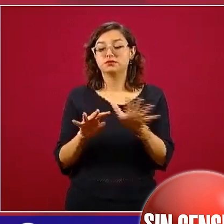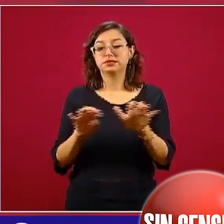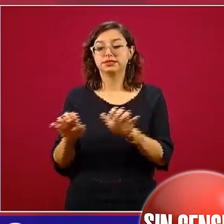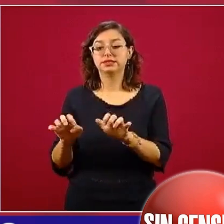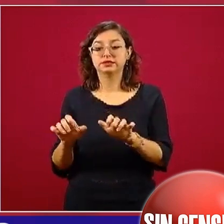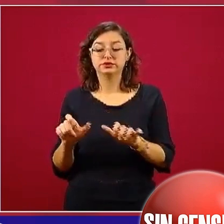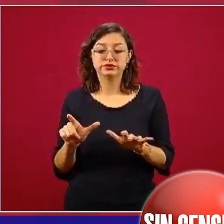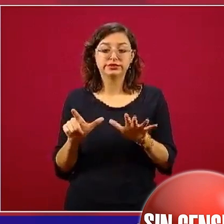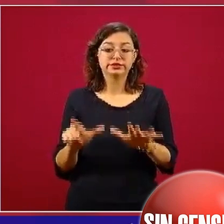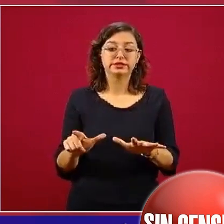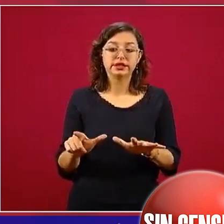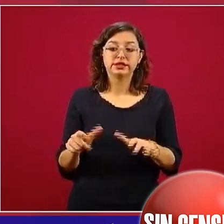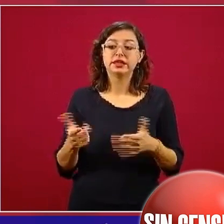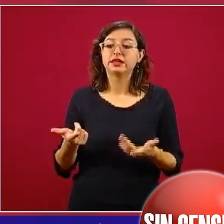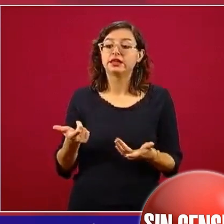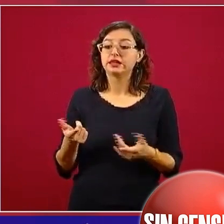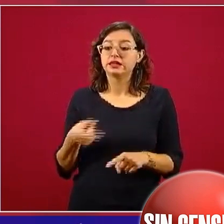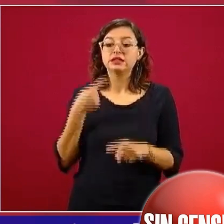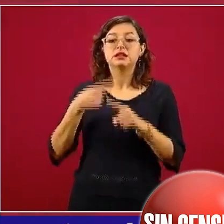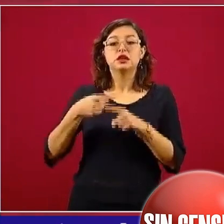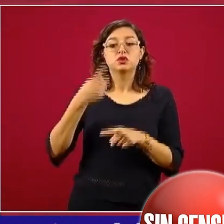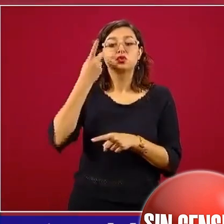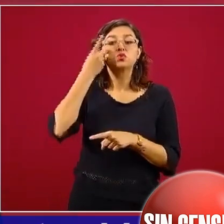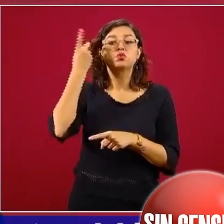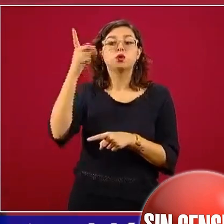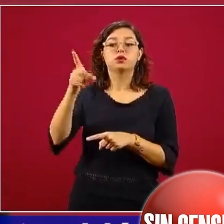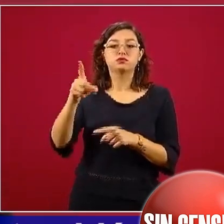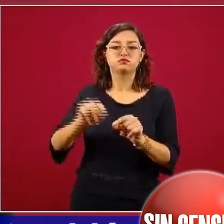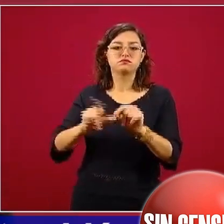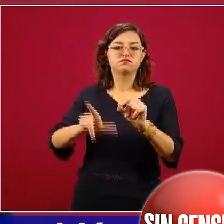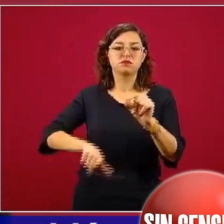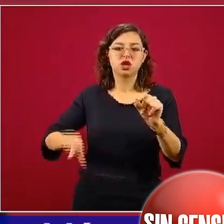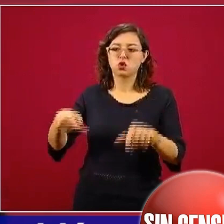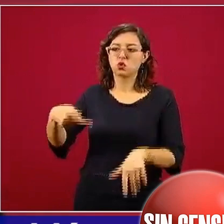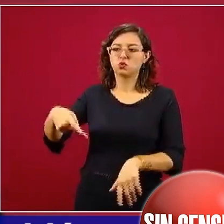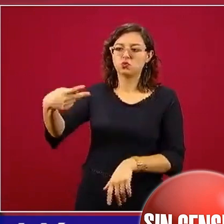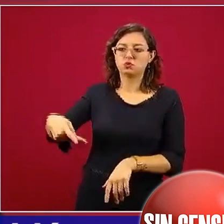propiedad de la nación, porque no estaba así.